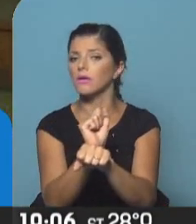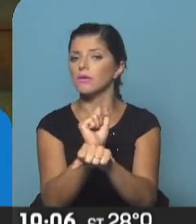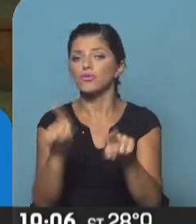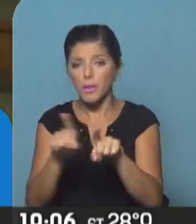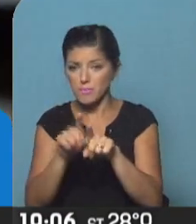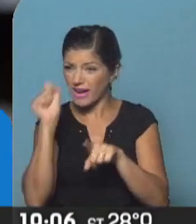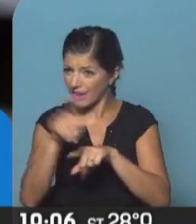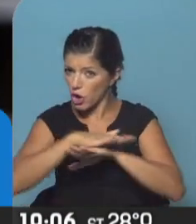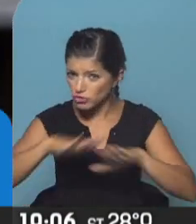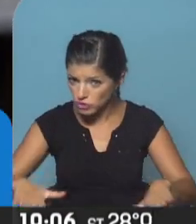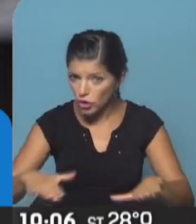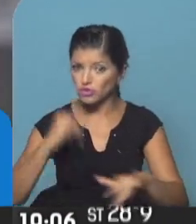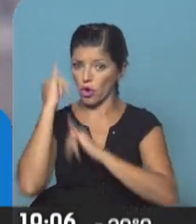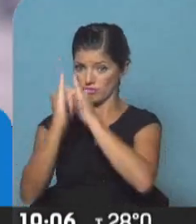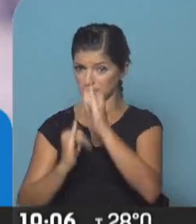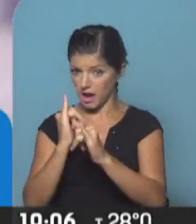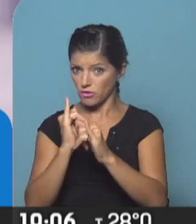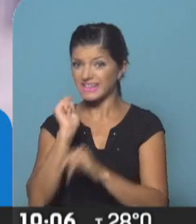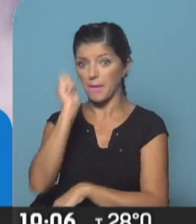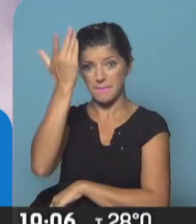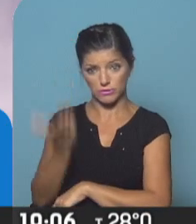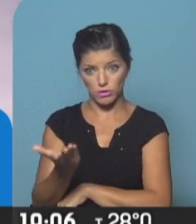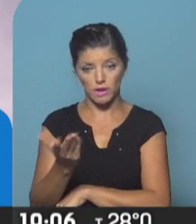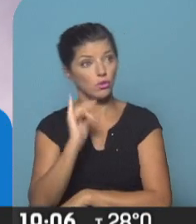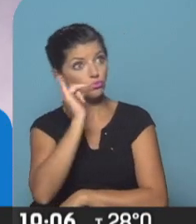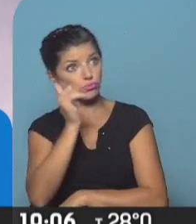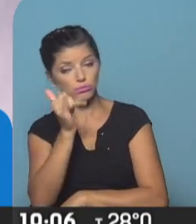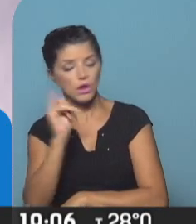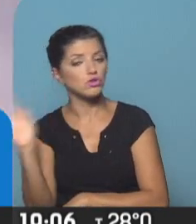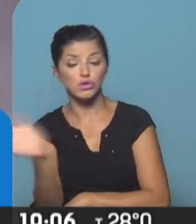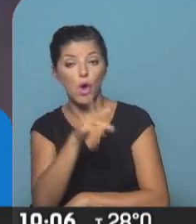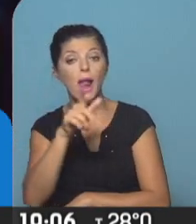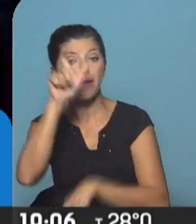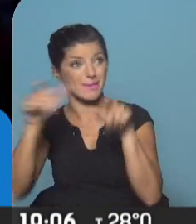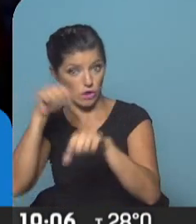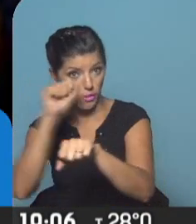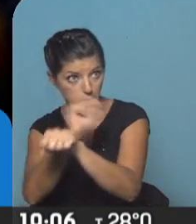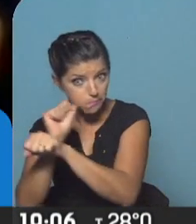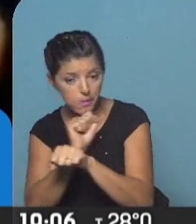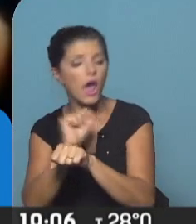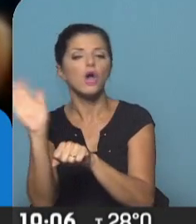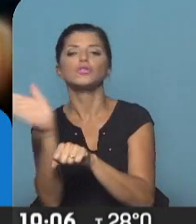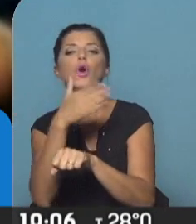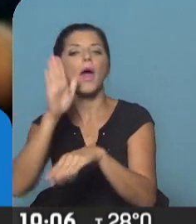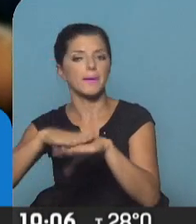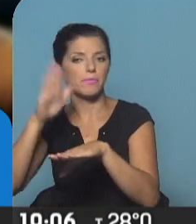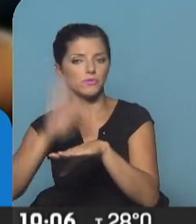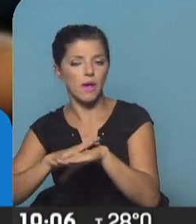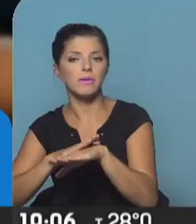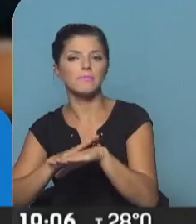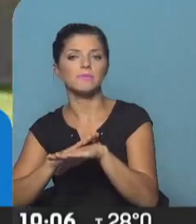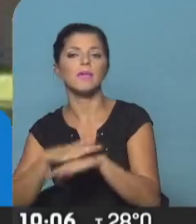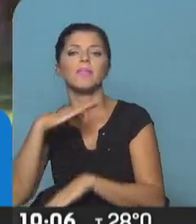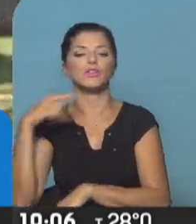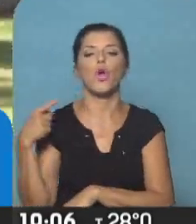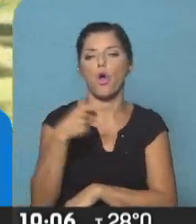mencionadas por la víctima directamente como abusadores? Sí, todas las personas que están detenidas están imputadas por delitos contra la integridad